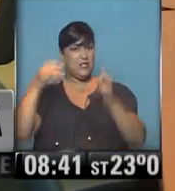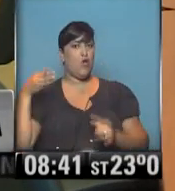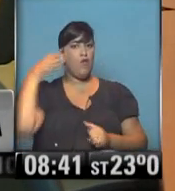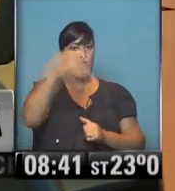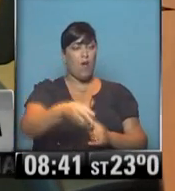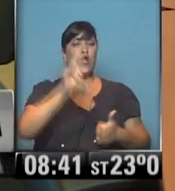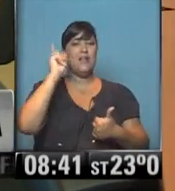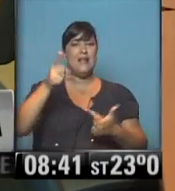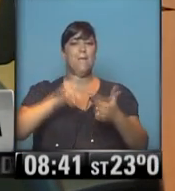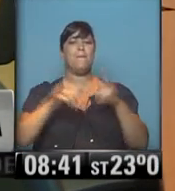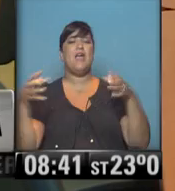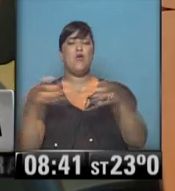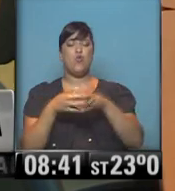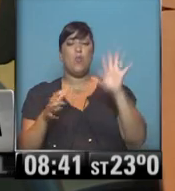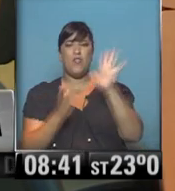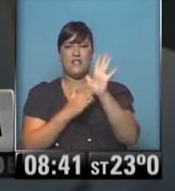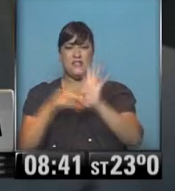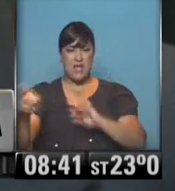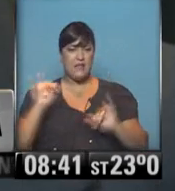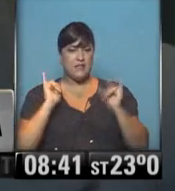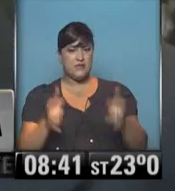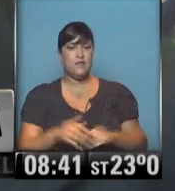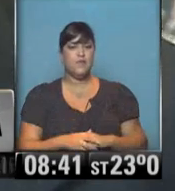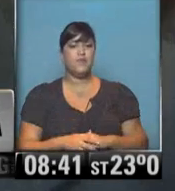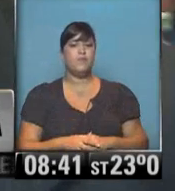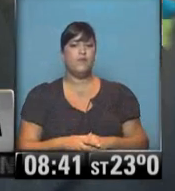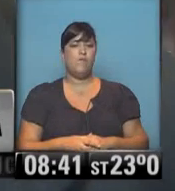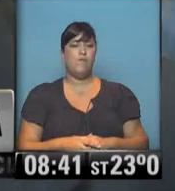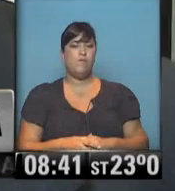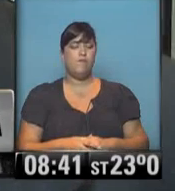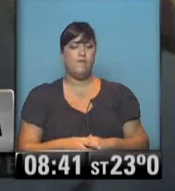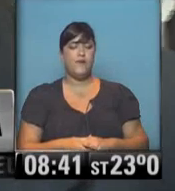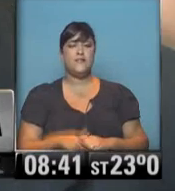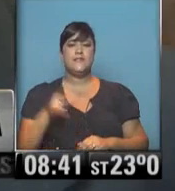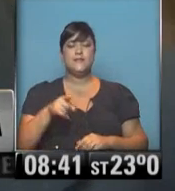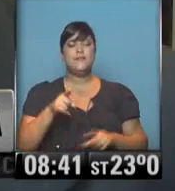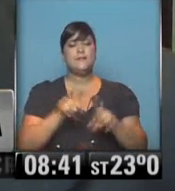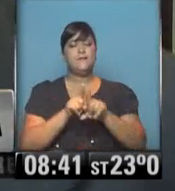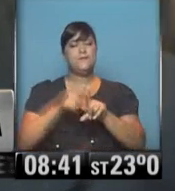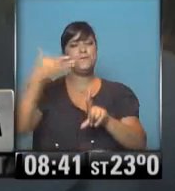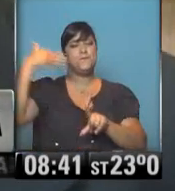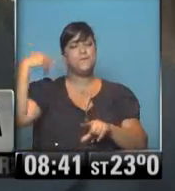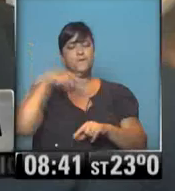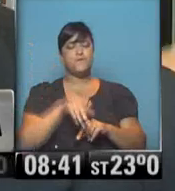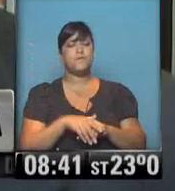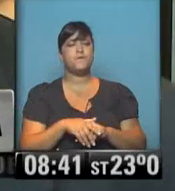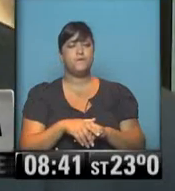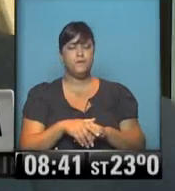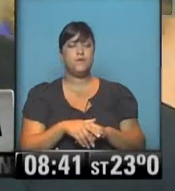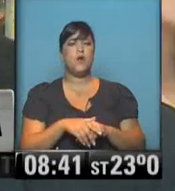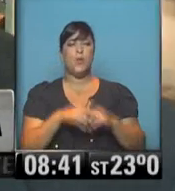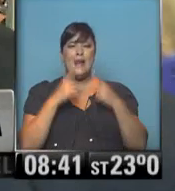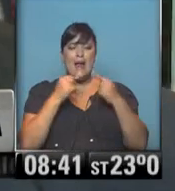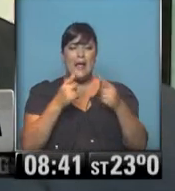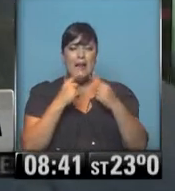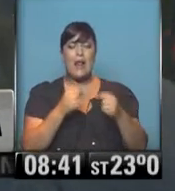izquierda todo proyecto es perfectible recoge la tradición de reclamos